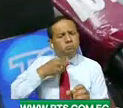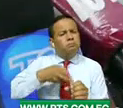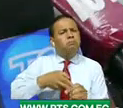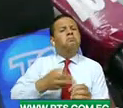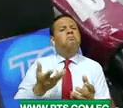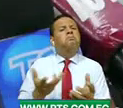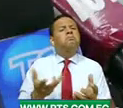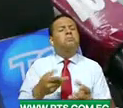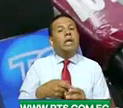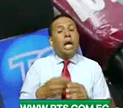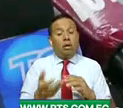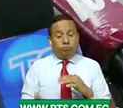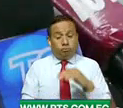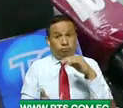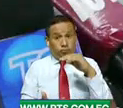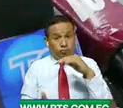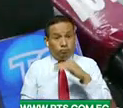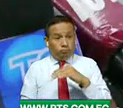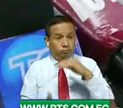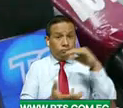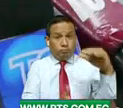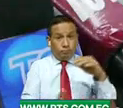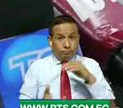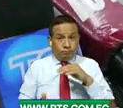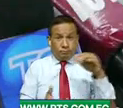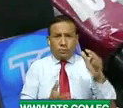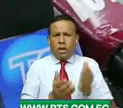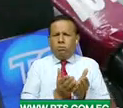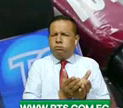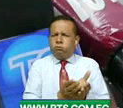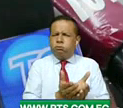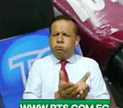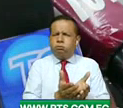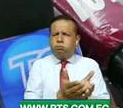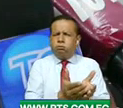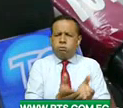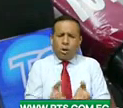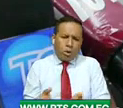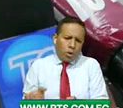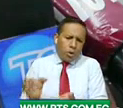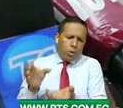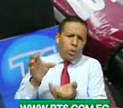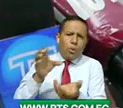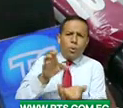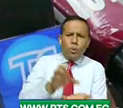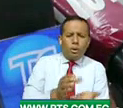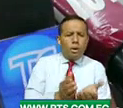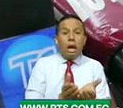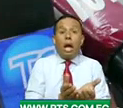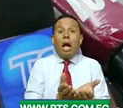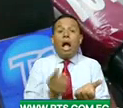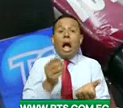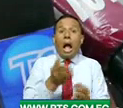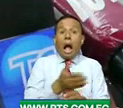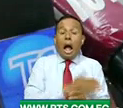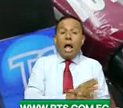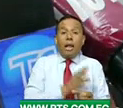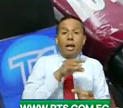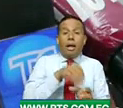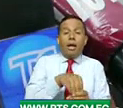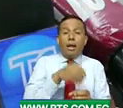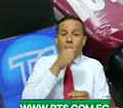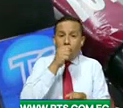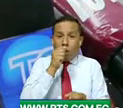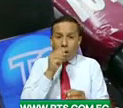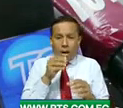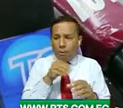para el reabastecimiento de lanchas rápidas que presumiblemente transportaban sustancias catalogadas sujetas